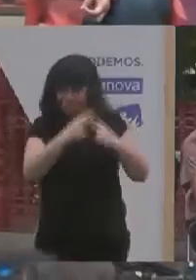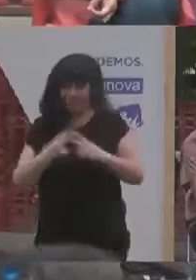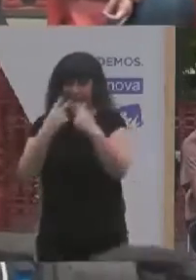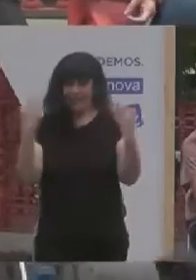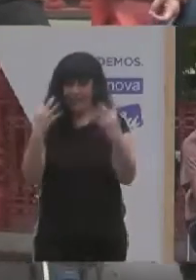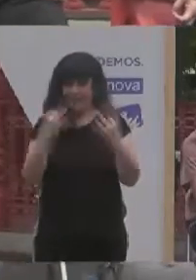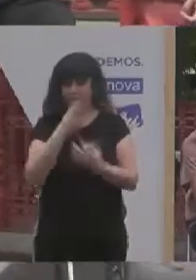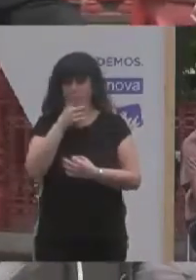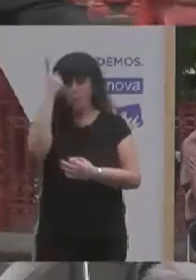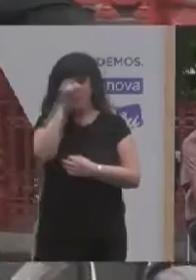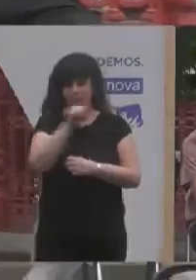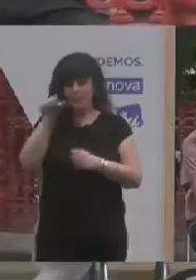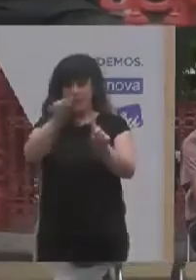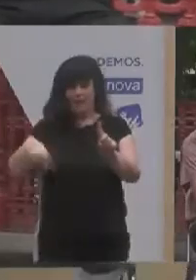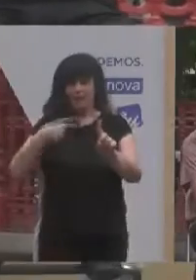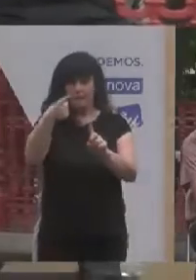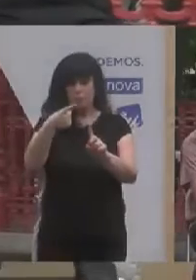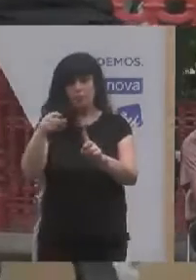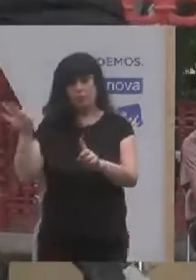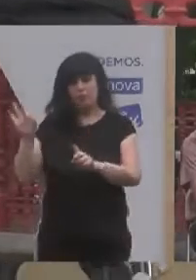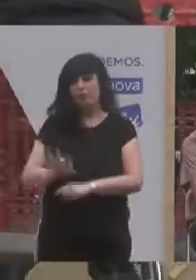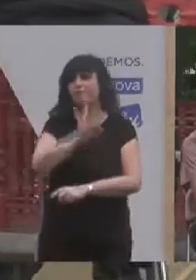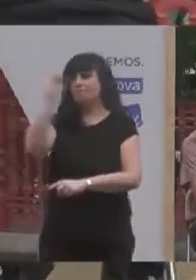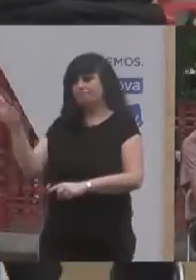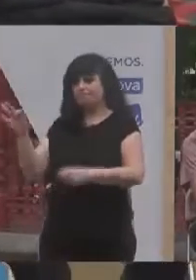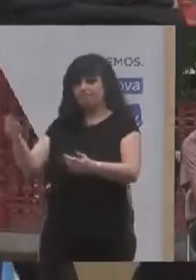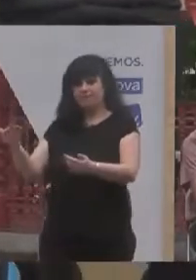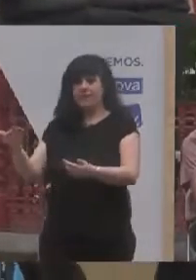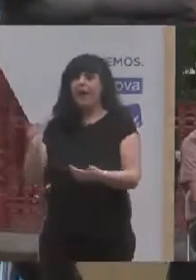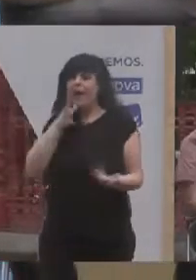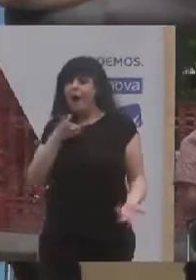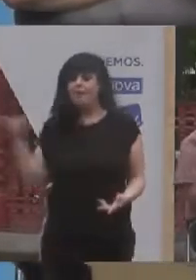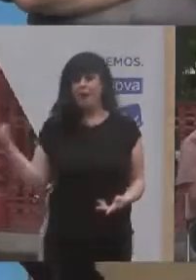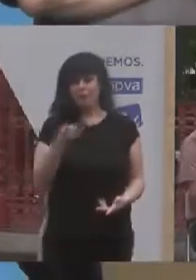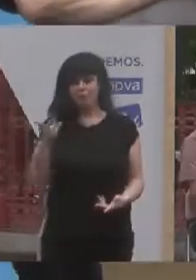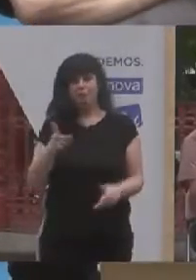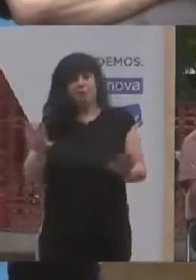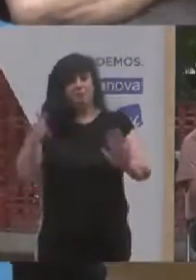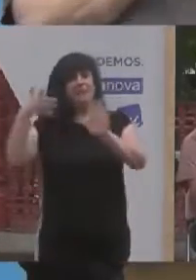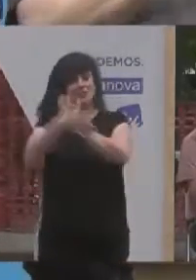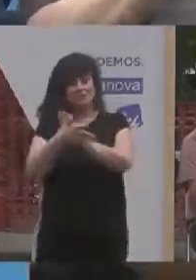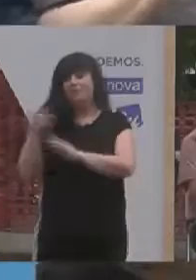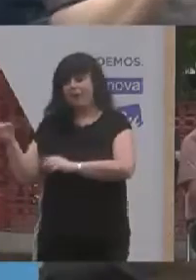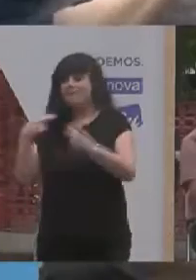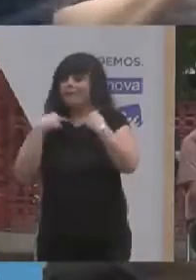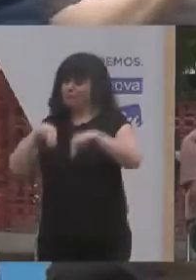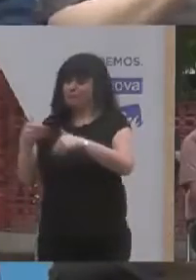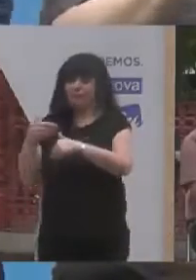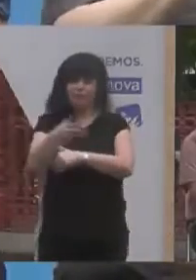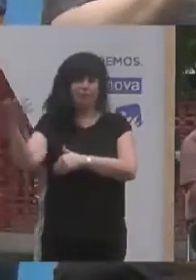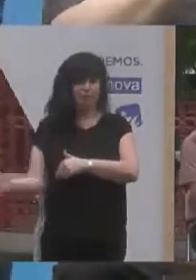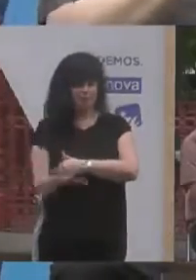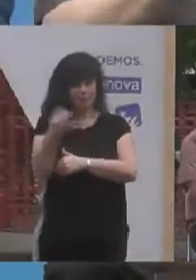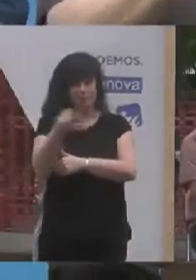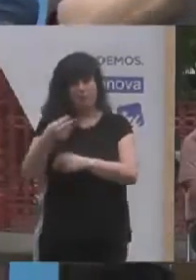de campaña para que Sofía saíse. Pois agora temos 2, polo tanto Sofía vai a sair, vai a ser deputada e unha gran deputada en Madrid. Moitas